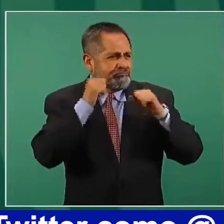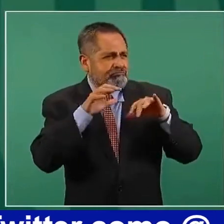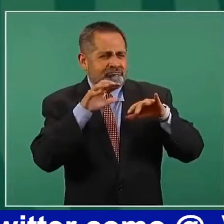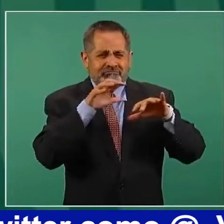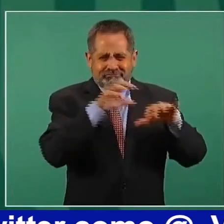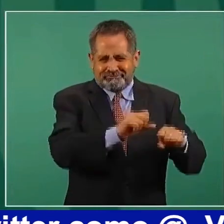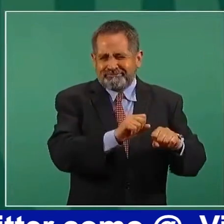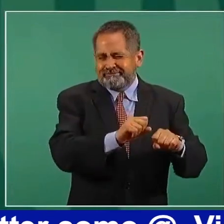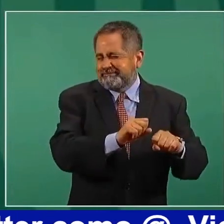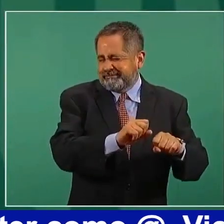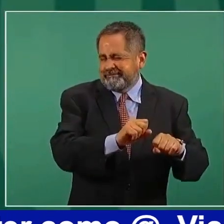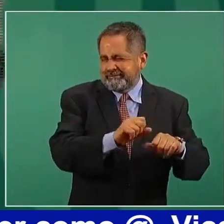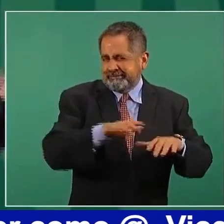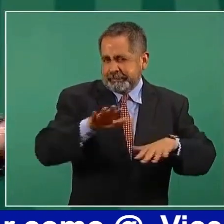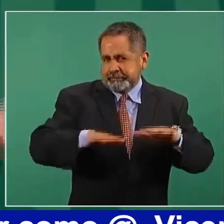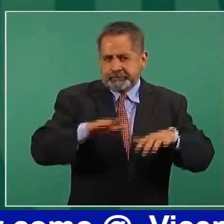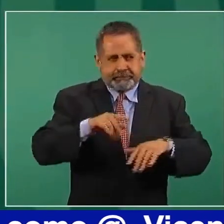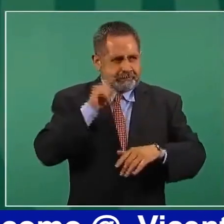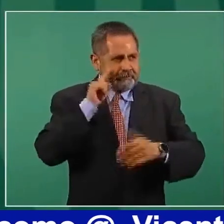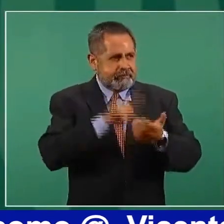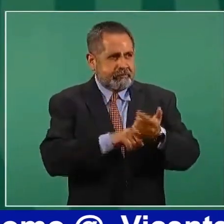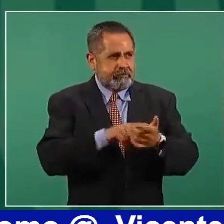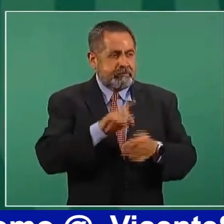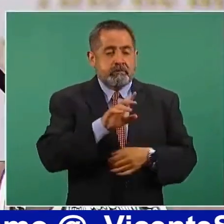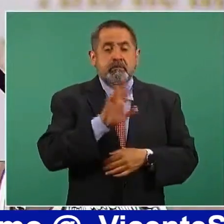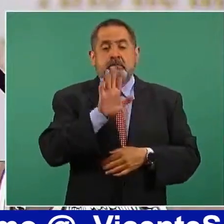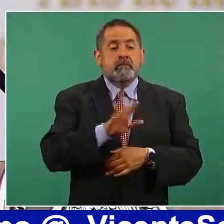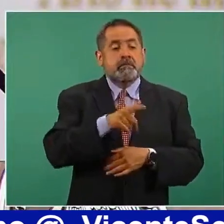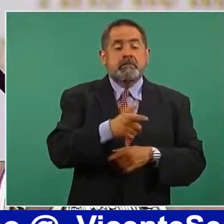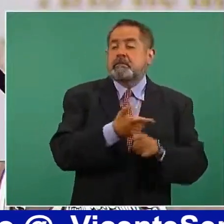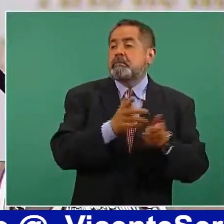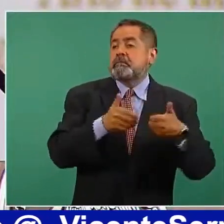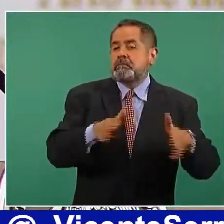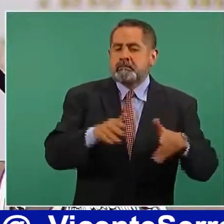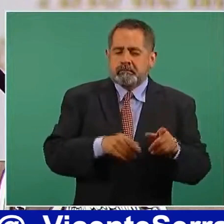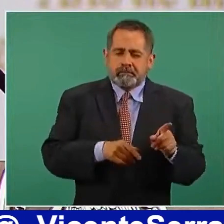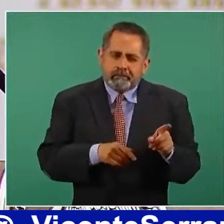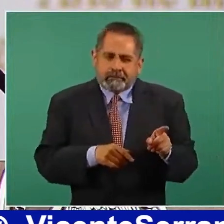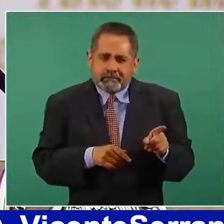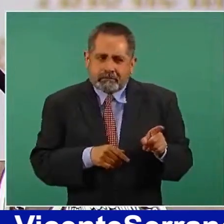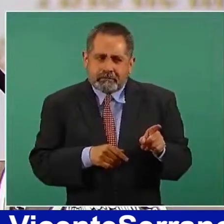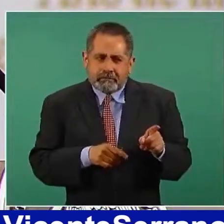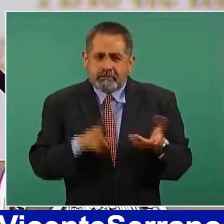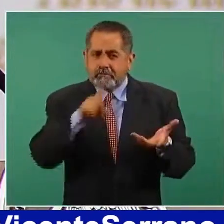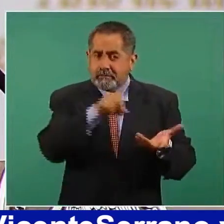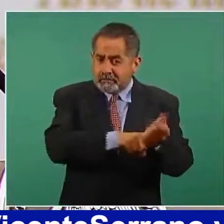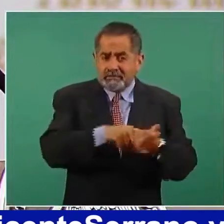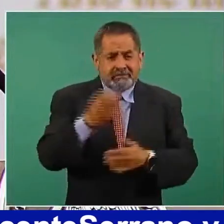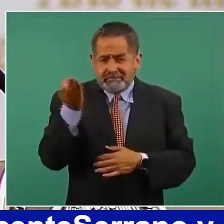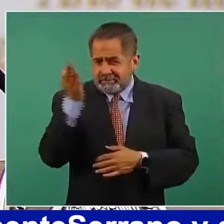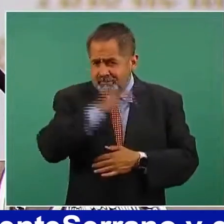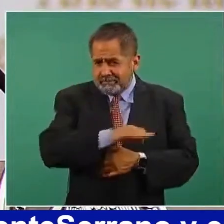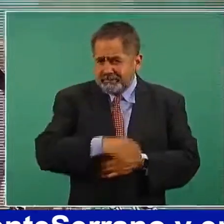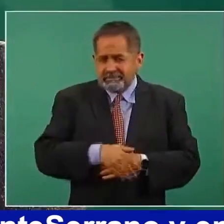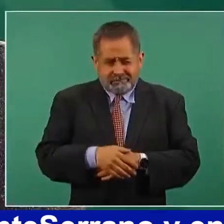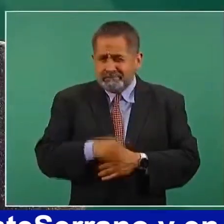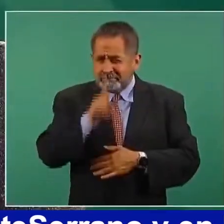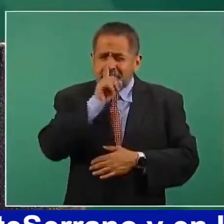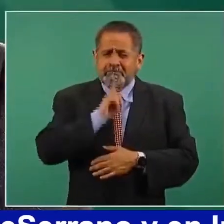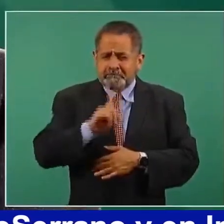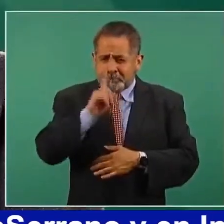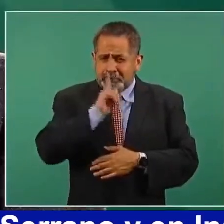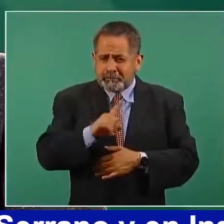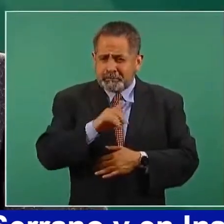o de presuntas liberaciones de secuestrados, son falsos, son mentiras,